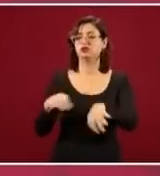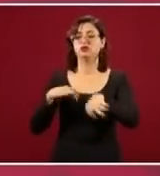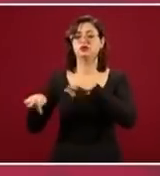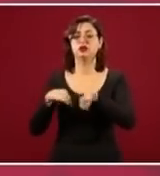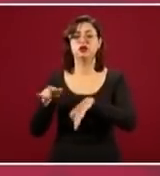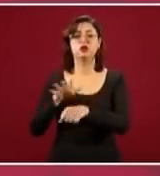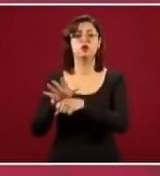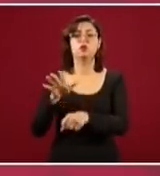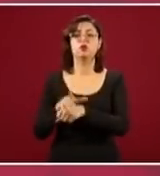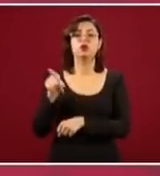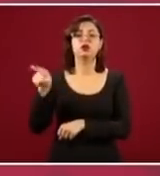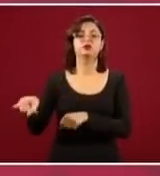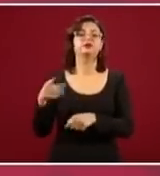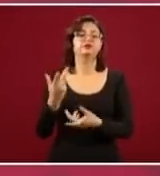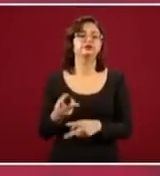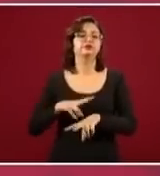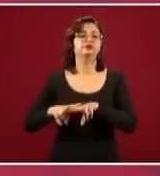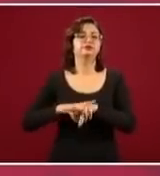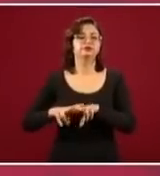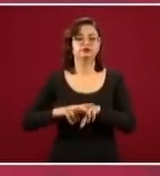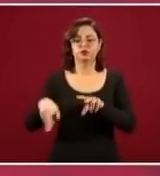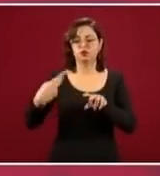y Calderón,